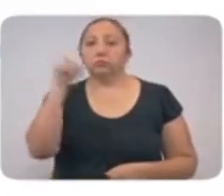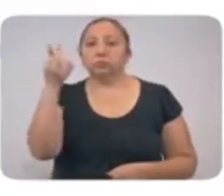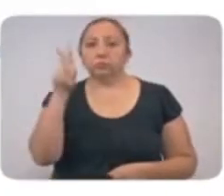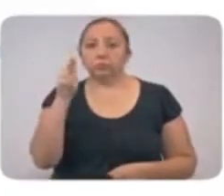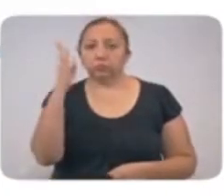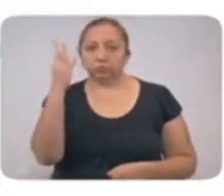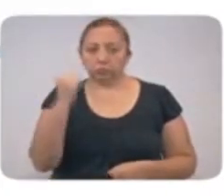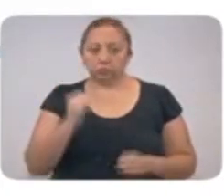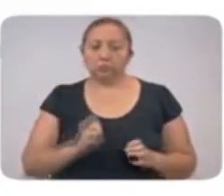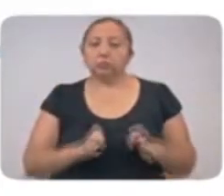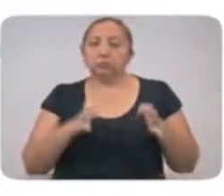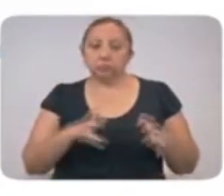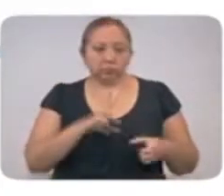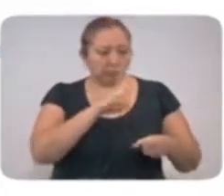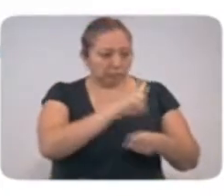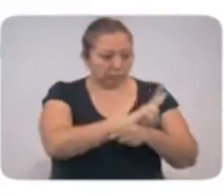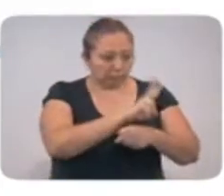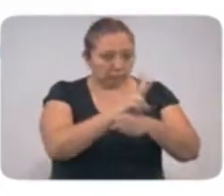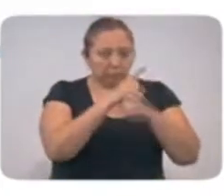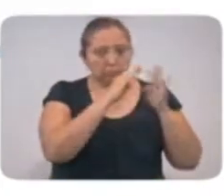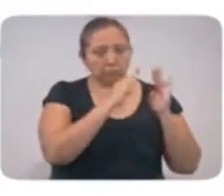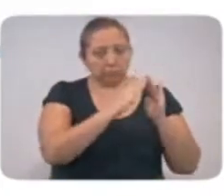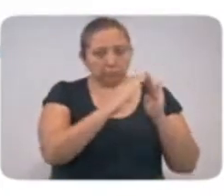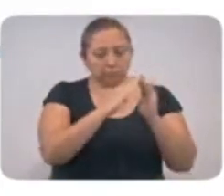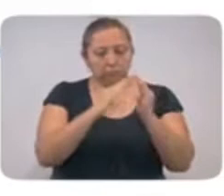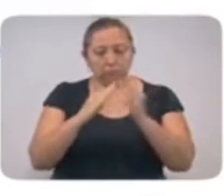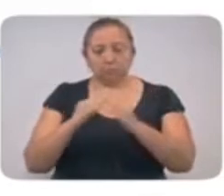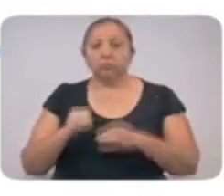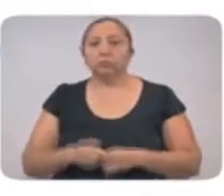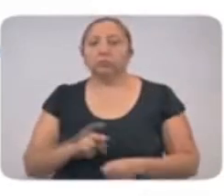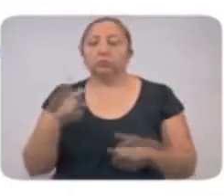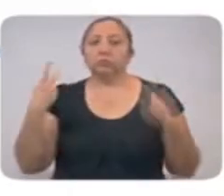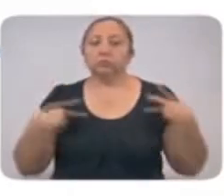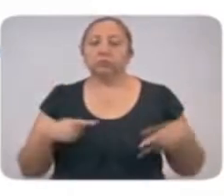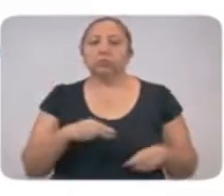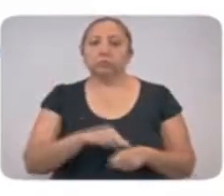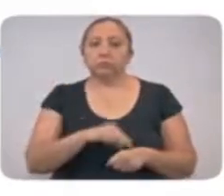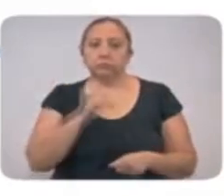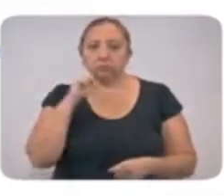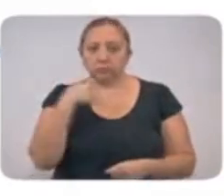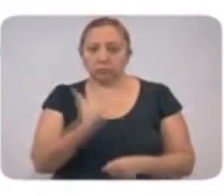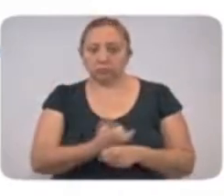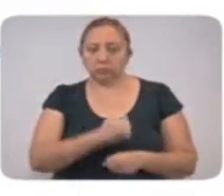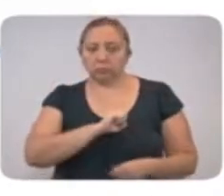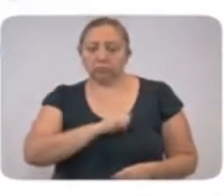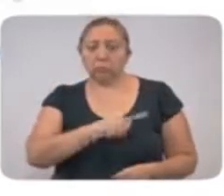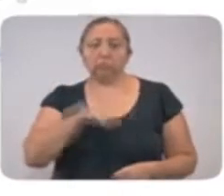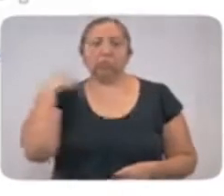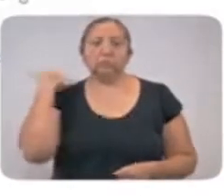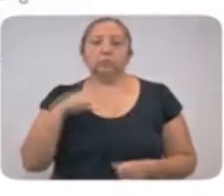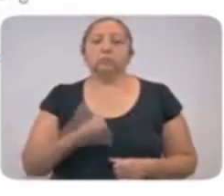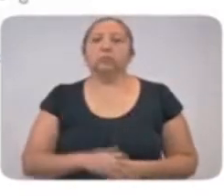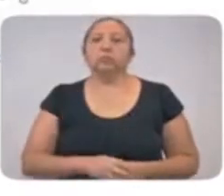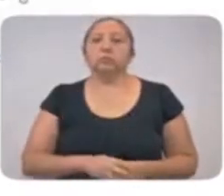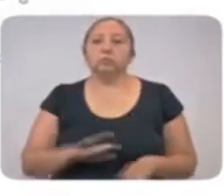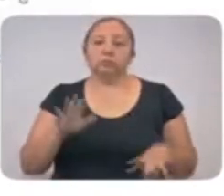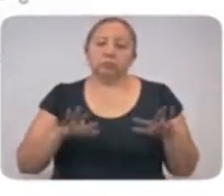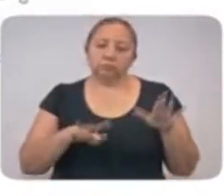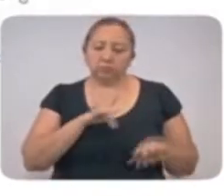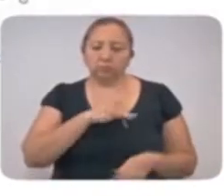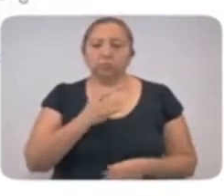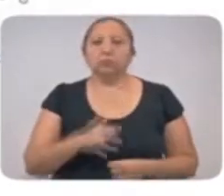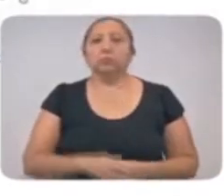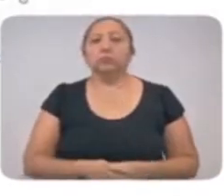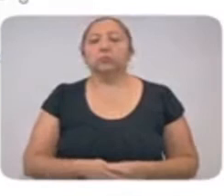189 están estables, aislados y monitoreados constantemente por personal médico de la Secretaría de Salud de Yucatán. Presentan